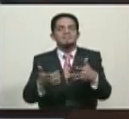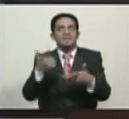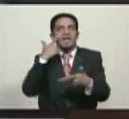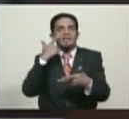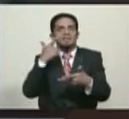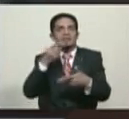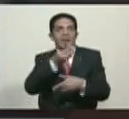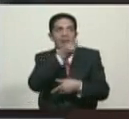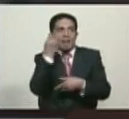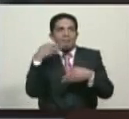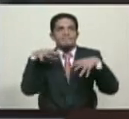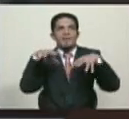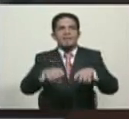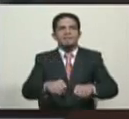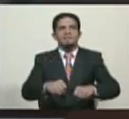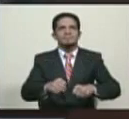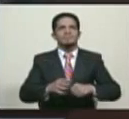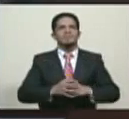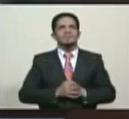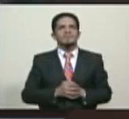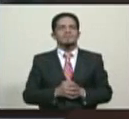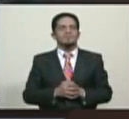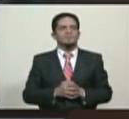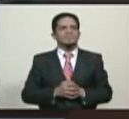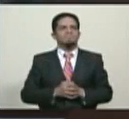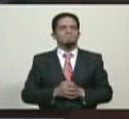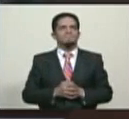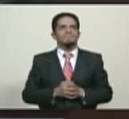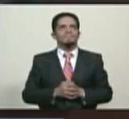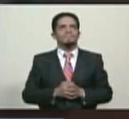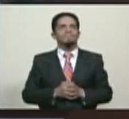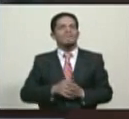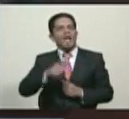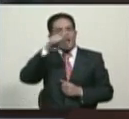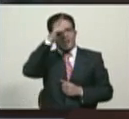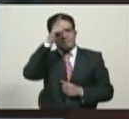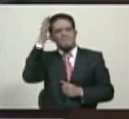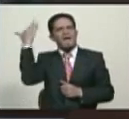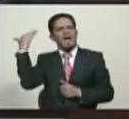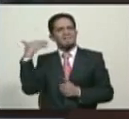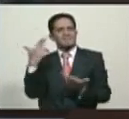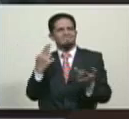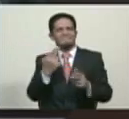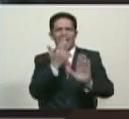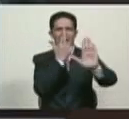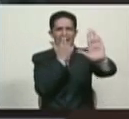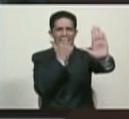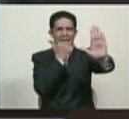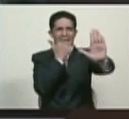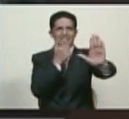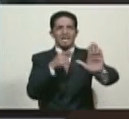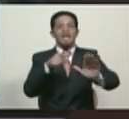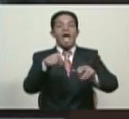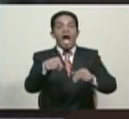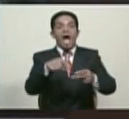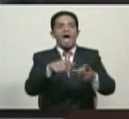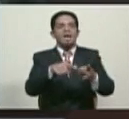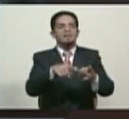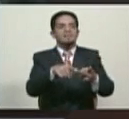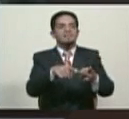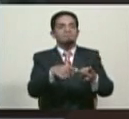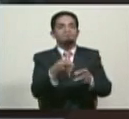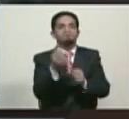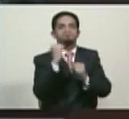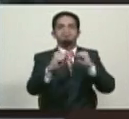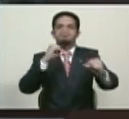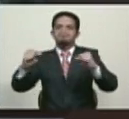imperialismo. El imperio alemán, aquel que comandaba el nefasto Adolfo Hitler, cobró la inimaginable suma de